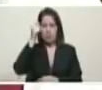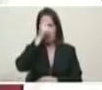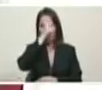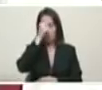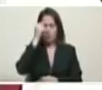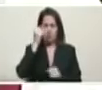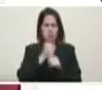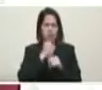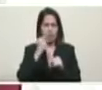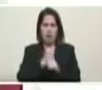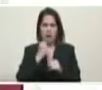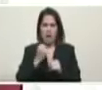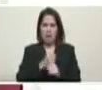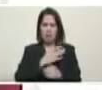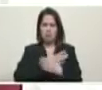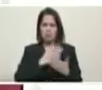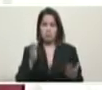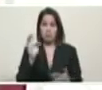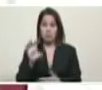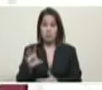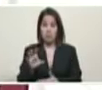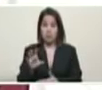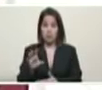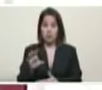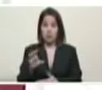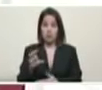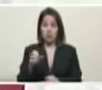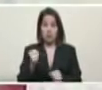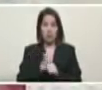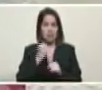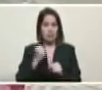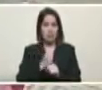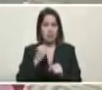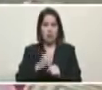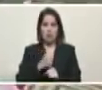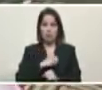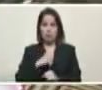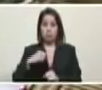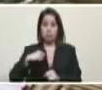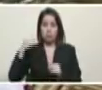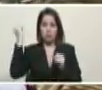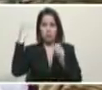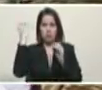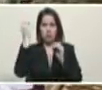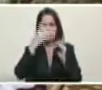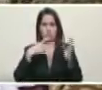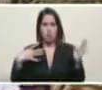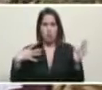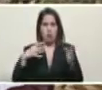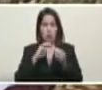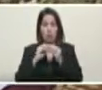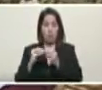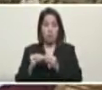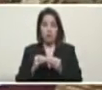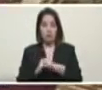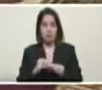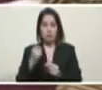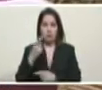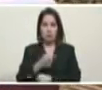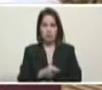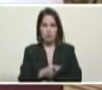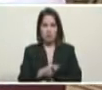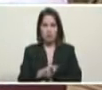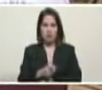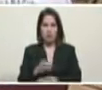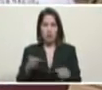deber de patria, haciendo soberanía en el territorio de Amazonas, en una orden de operaciones, al mando